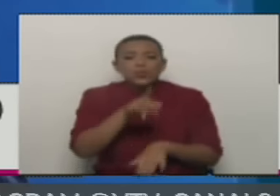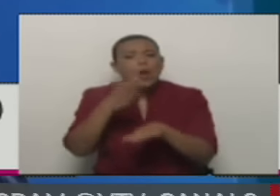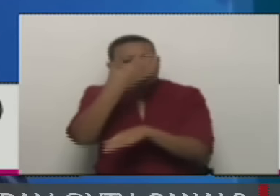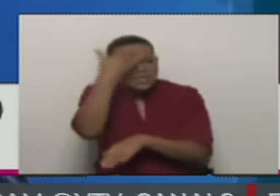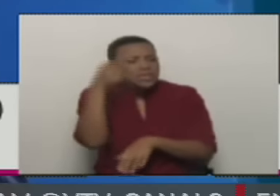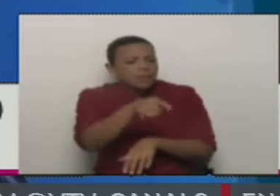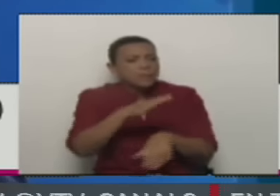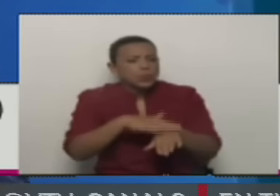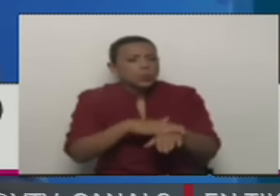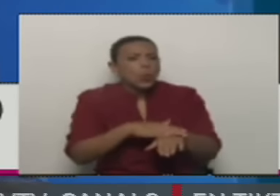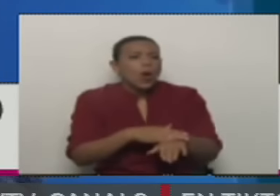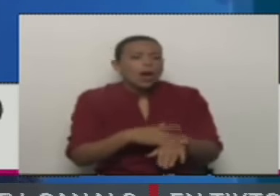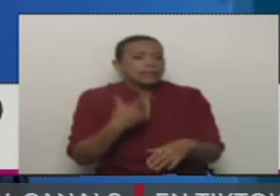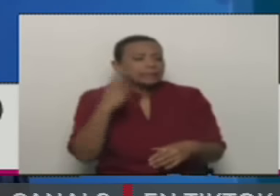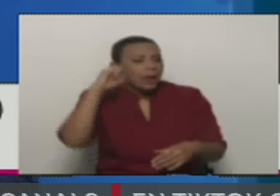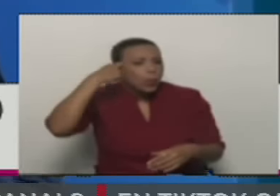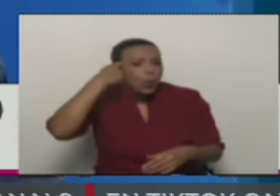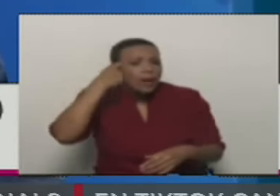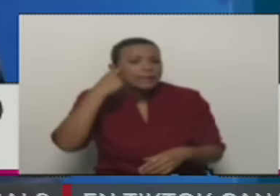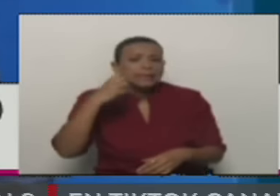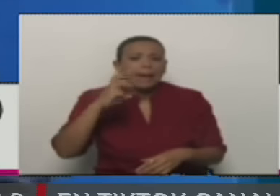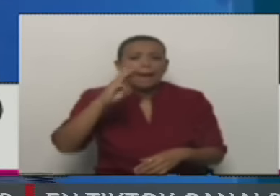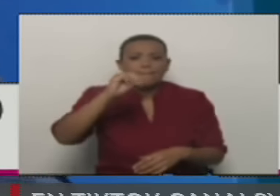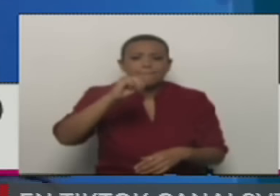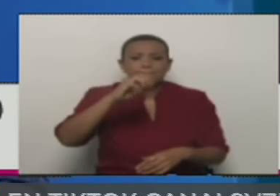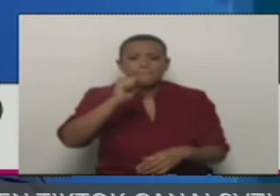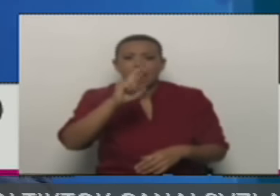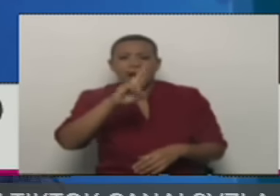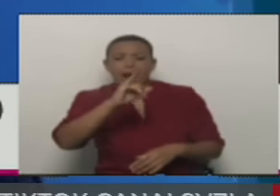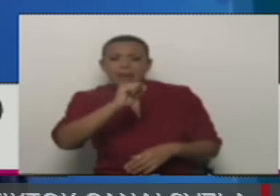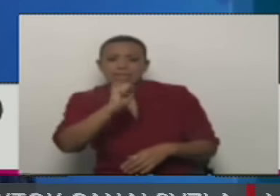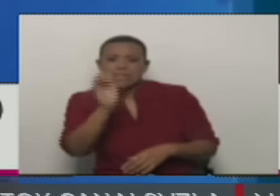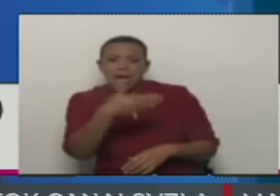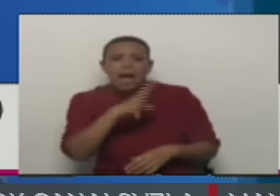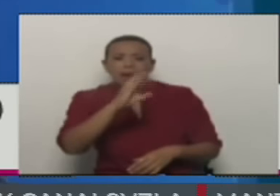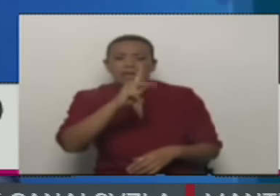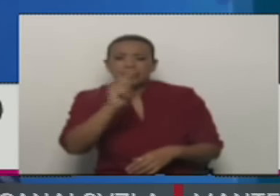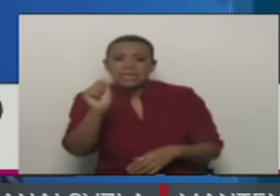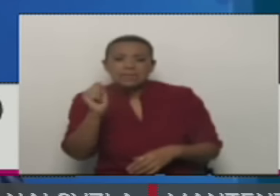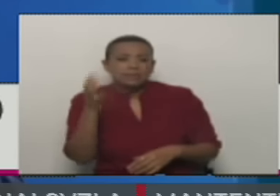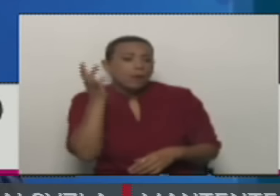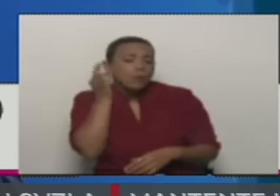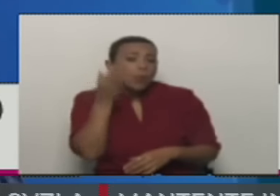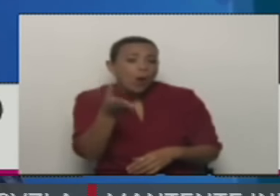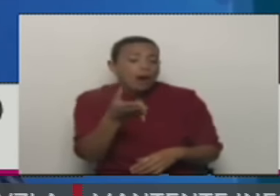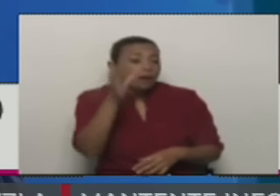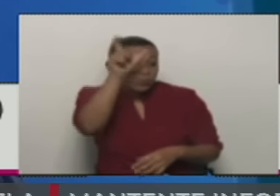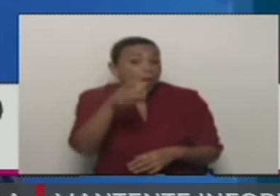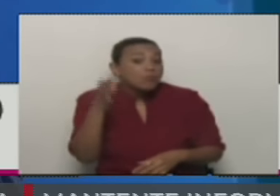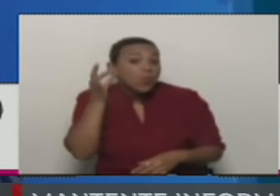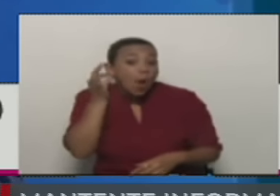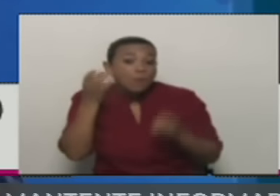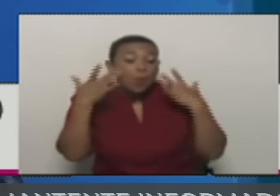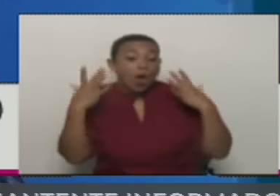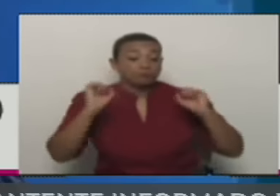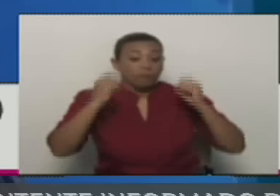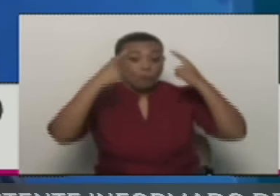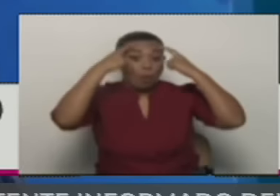escribiendo para recordarme. María Cristina Iglesias me insistió mucho que quiere estar en ese equipo. María Cristina es una mujer muy